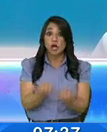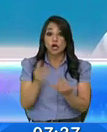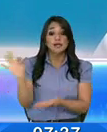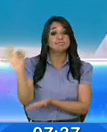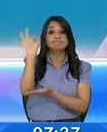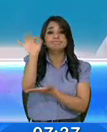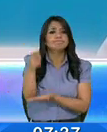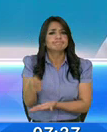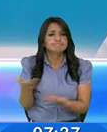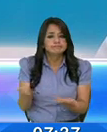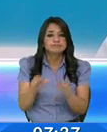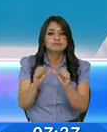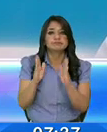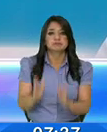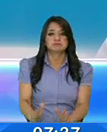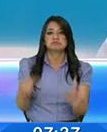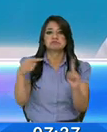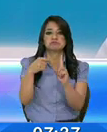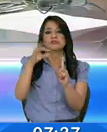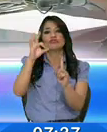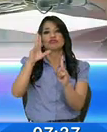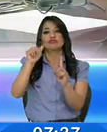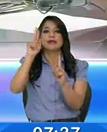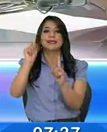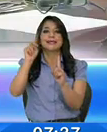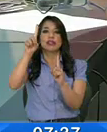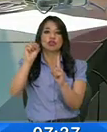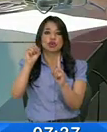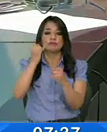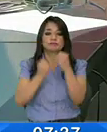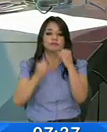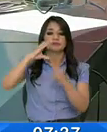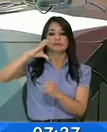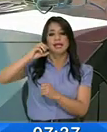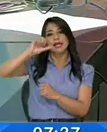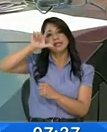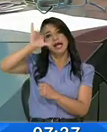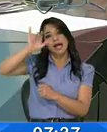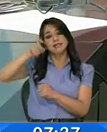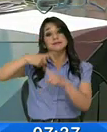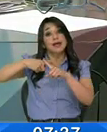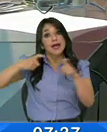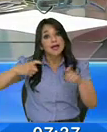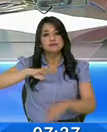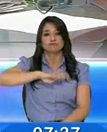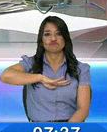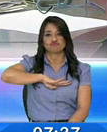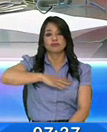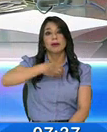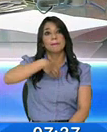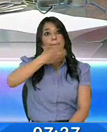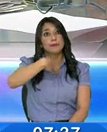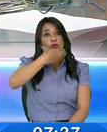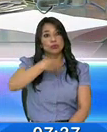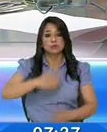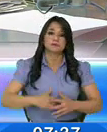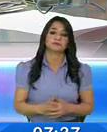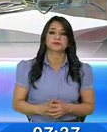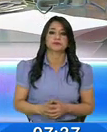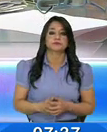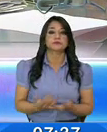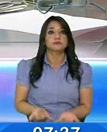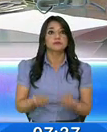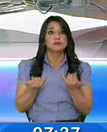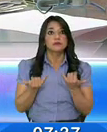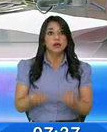con el asambleísta de creó fernando callejas ex alcalde de ambato a propósito hoy se